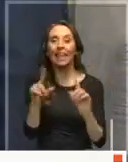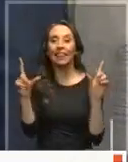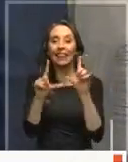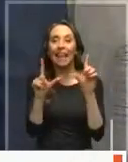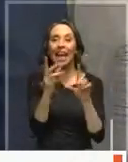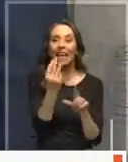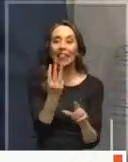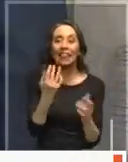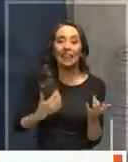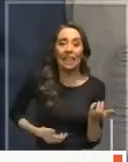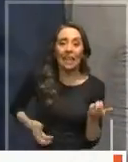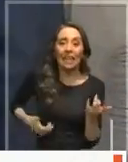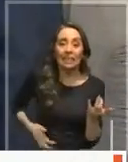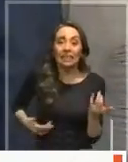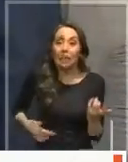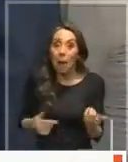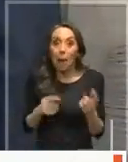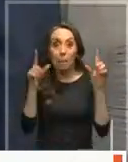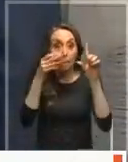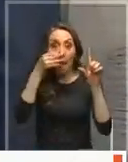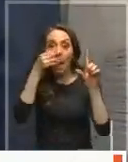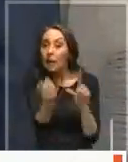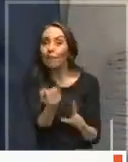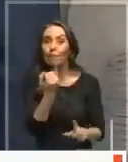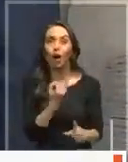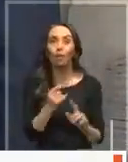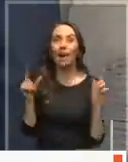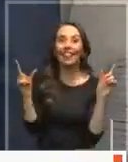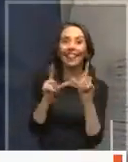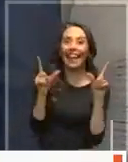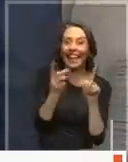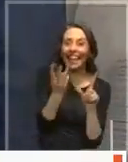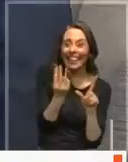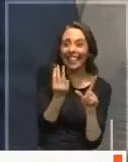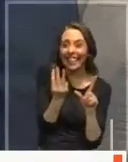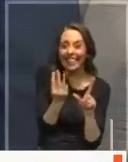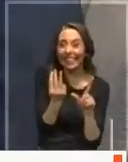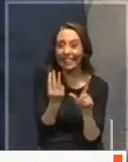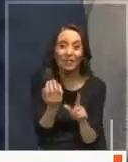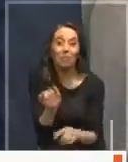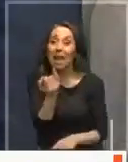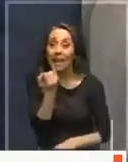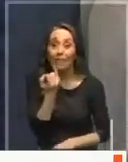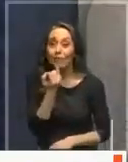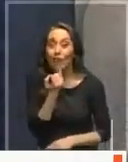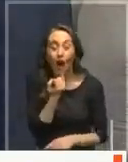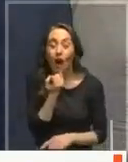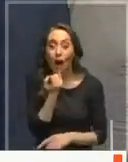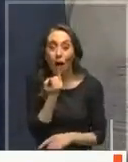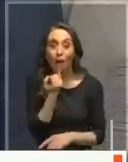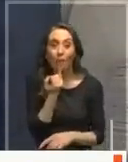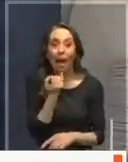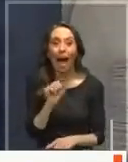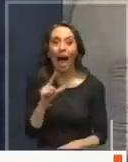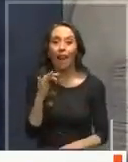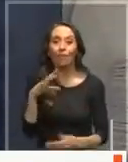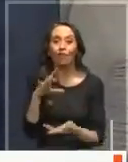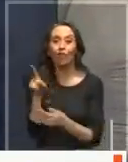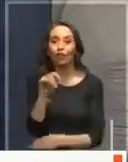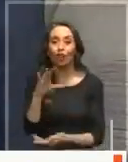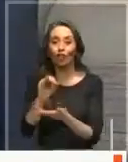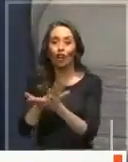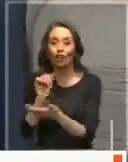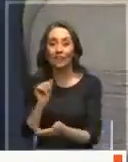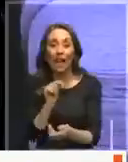Tele13 me informa, Tele13 me informa, Alfonso Concha